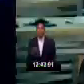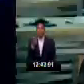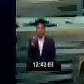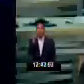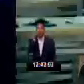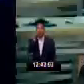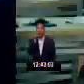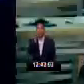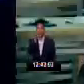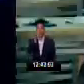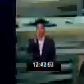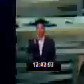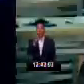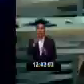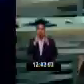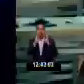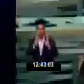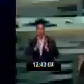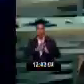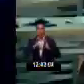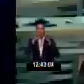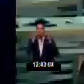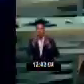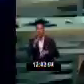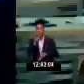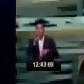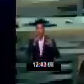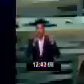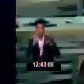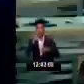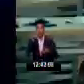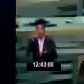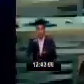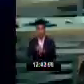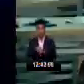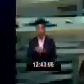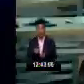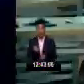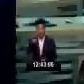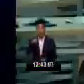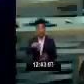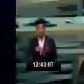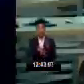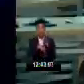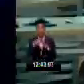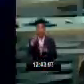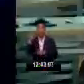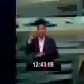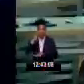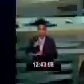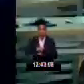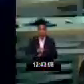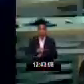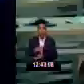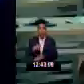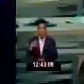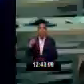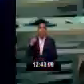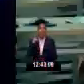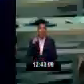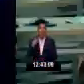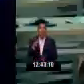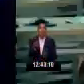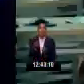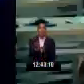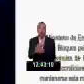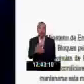Son las 12:43, amigos, atención, un total de 165 mil barriles de crudo por día es la